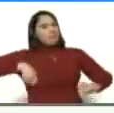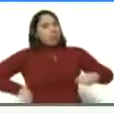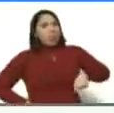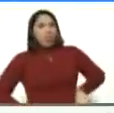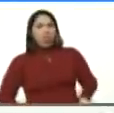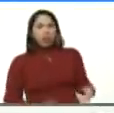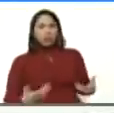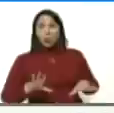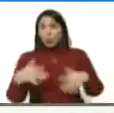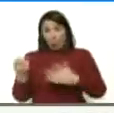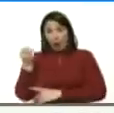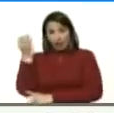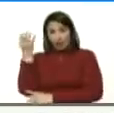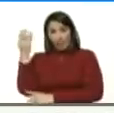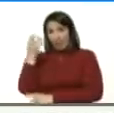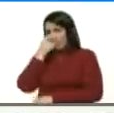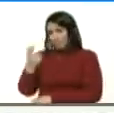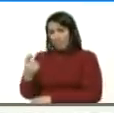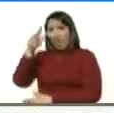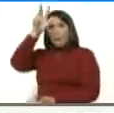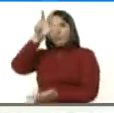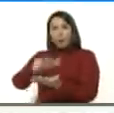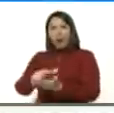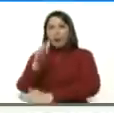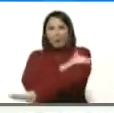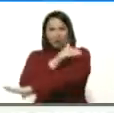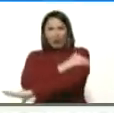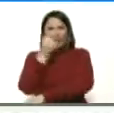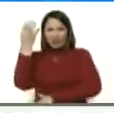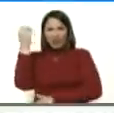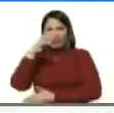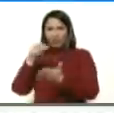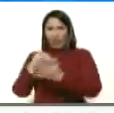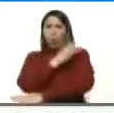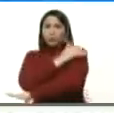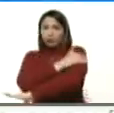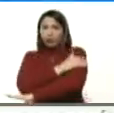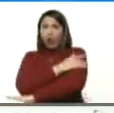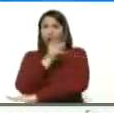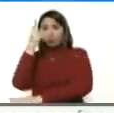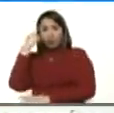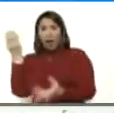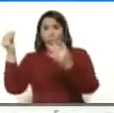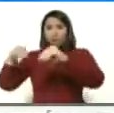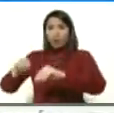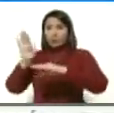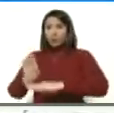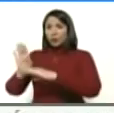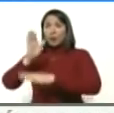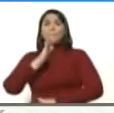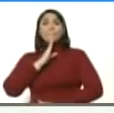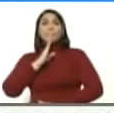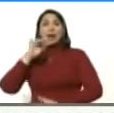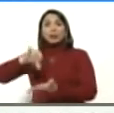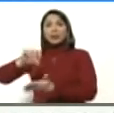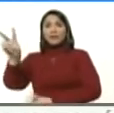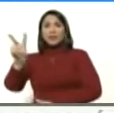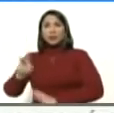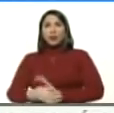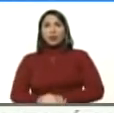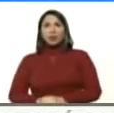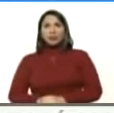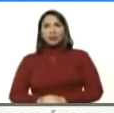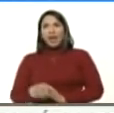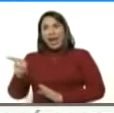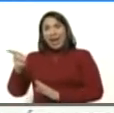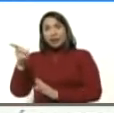Cuando la Asamblea en Desacato aprobaba aquel acuerdo de protección de los activos del Banco Central de Venezuela, estaban